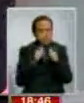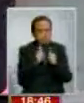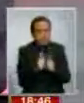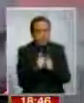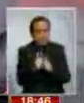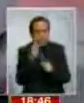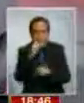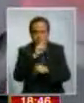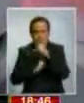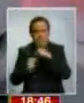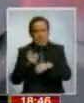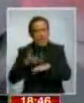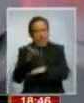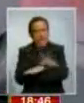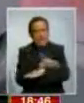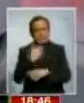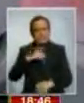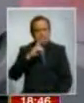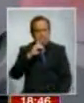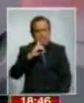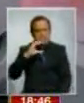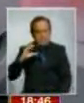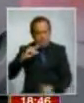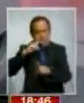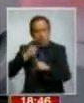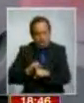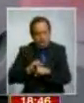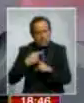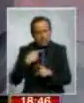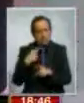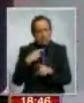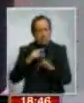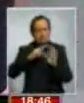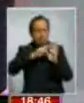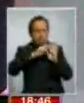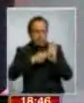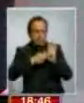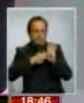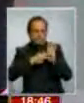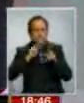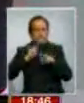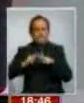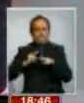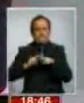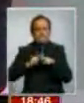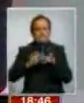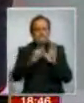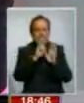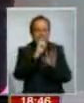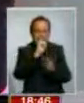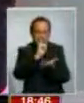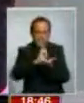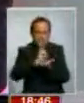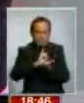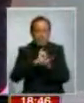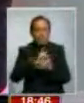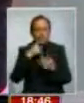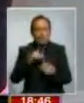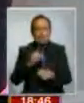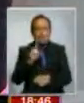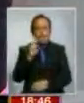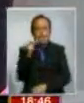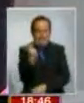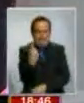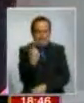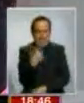año antes habíamos propuesto con la Democracia Cristiana de nuevo una modificación, llamémosla institucional, que creaba la figura de un primer